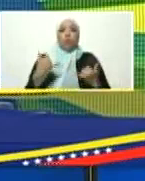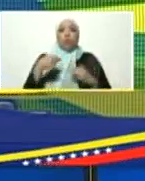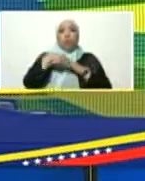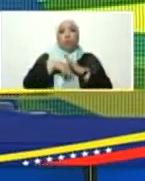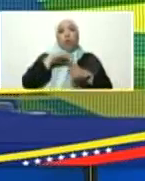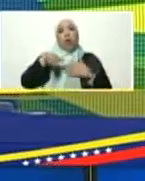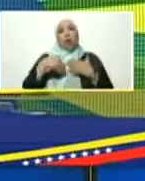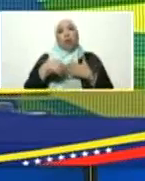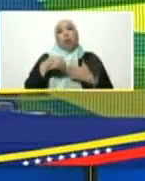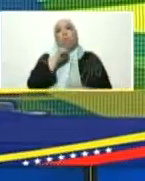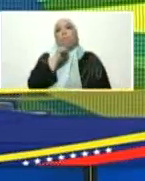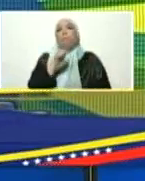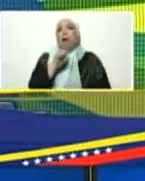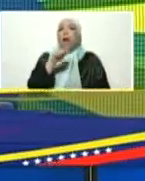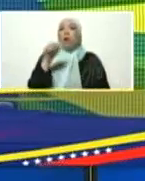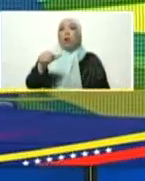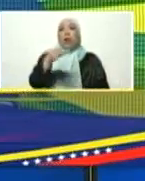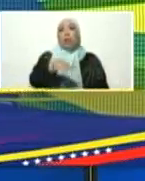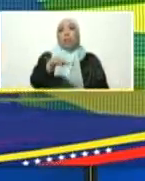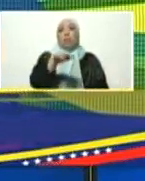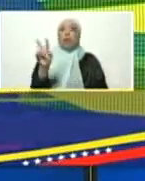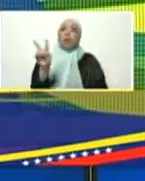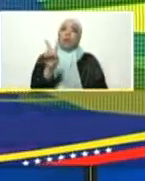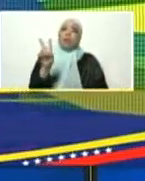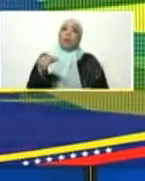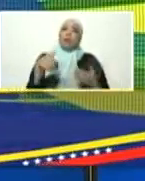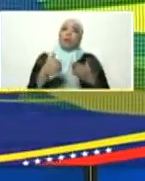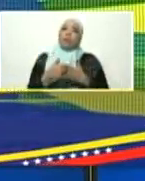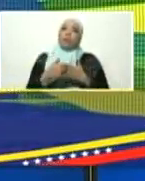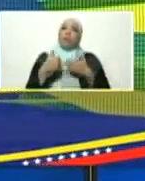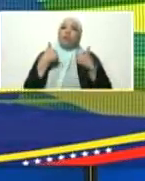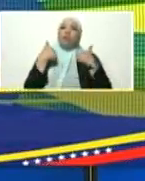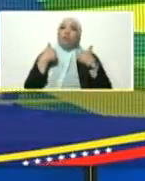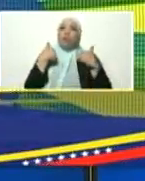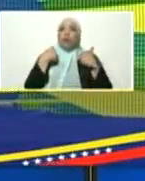toda la maldad y perversidad aplicada a Venezuela, hacer sufrir al pueblo,